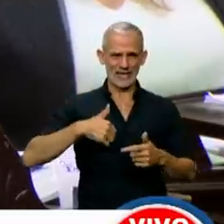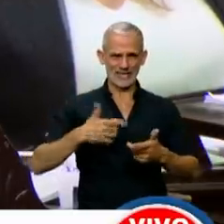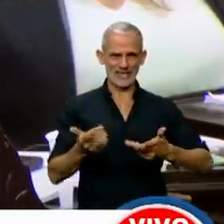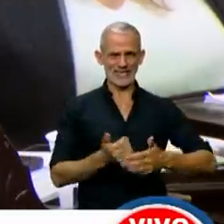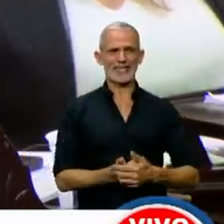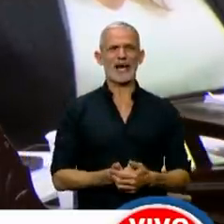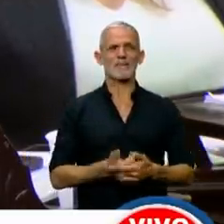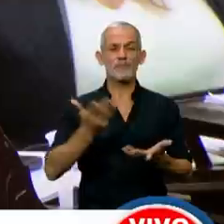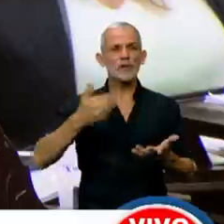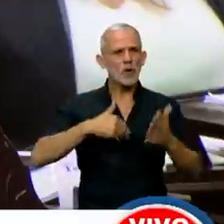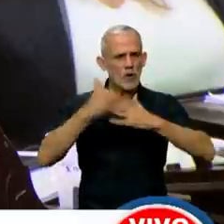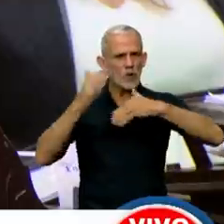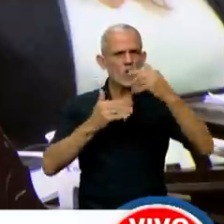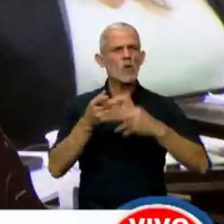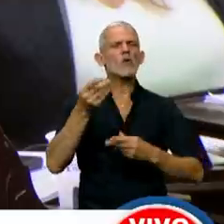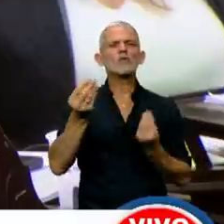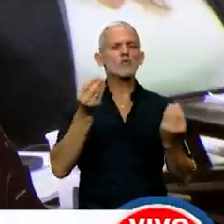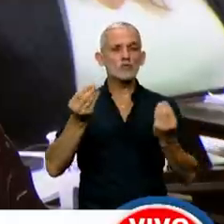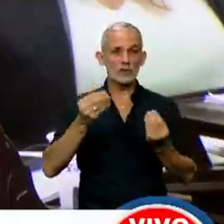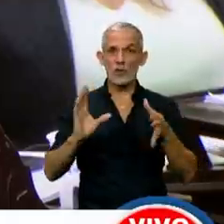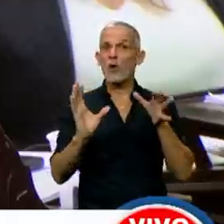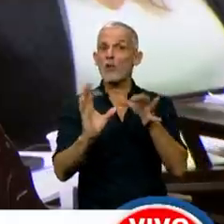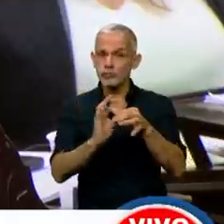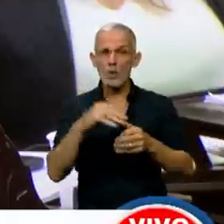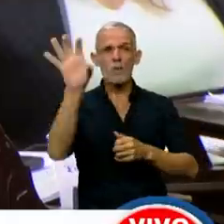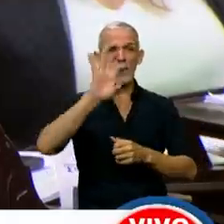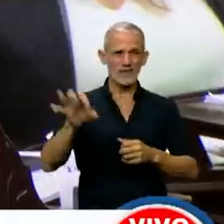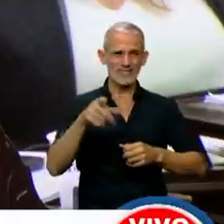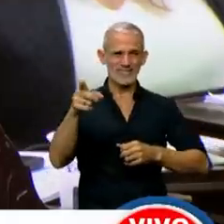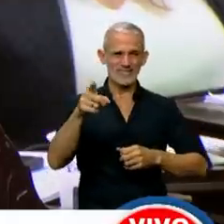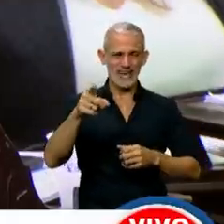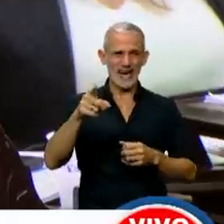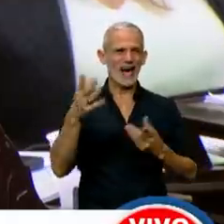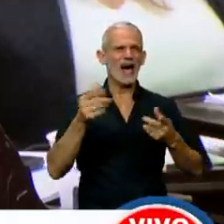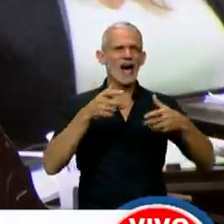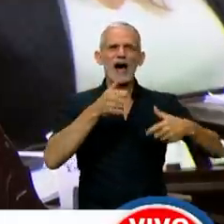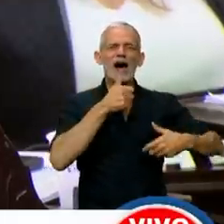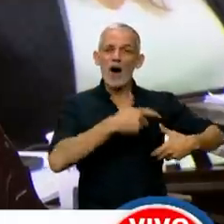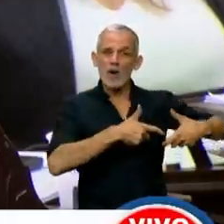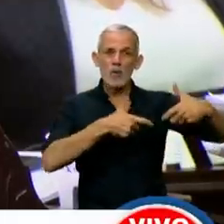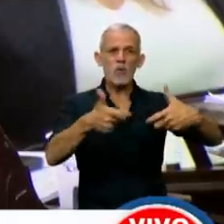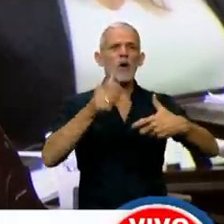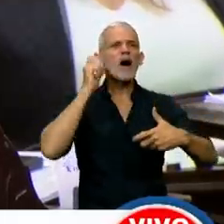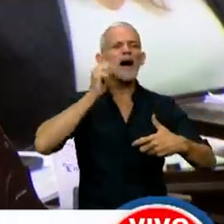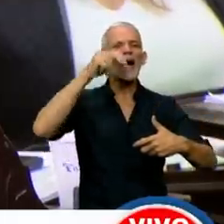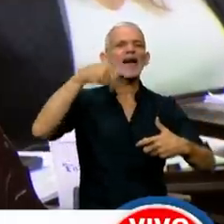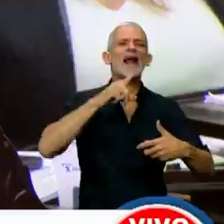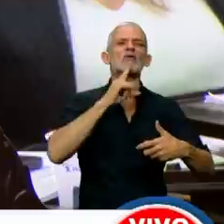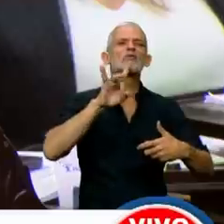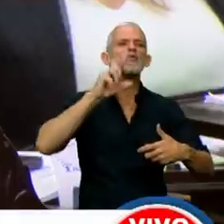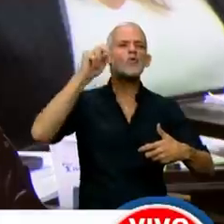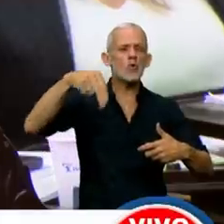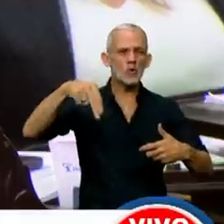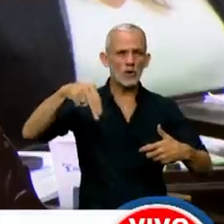estamos construyendo en forma conjunta con la provincia el acueducto gran tulum una de las